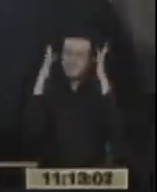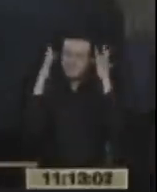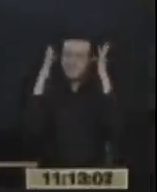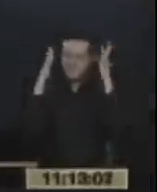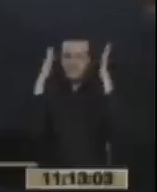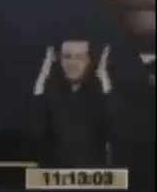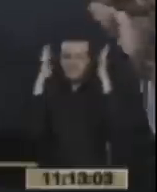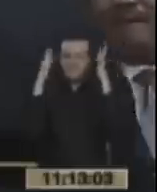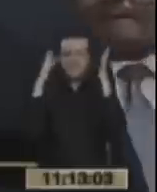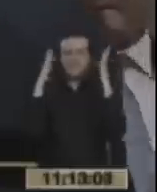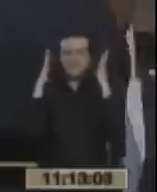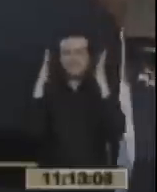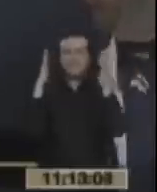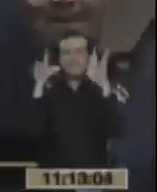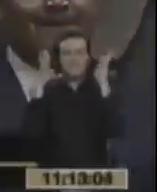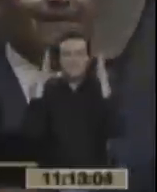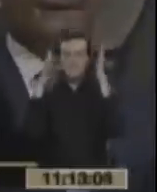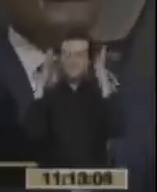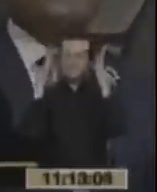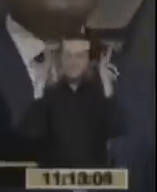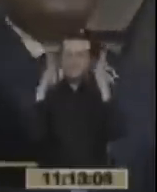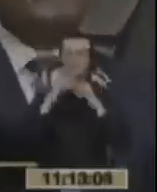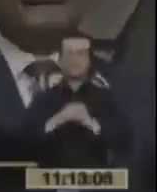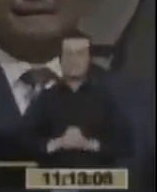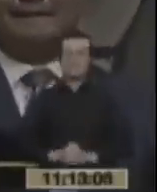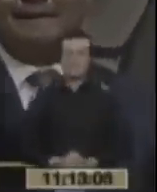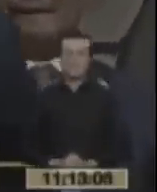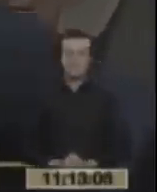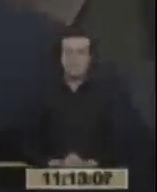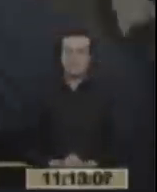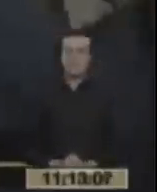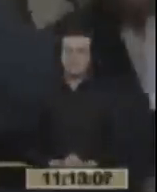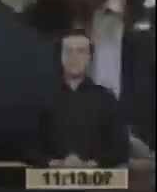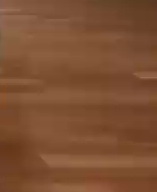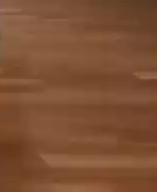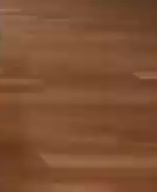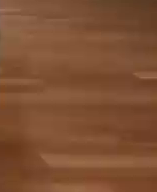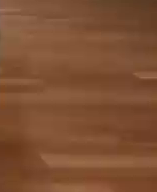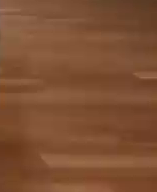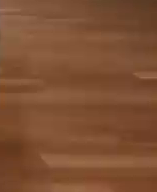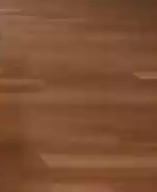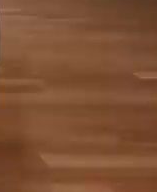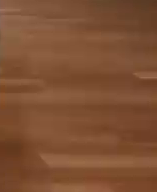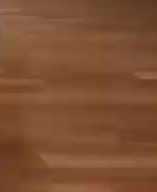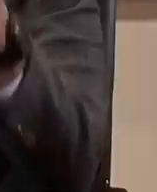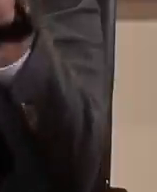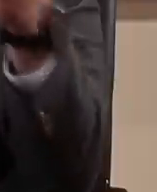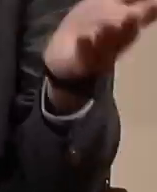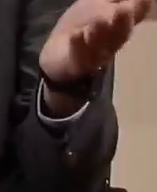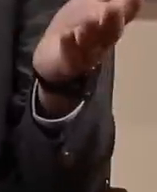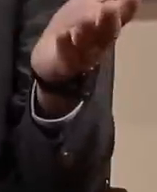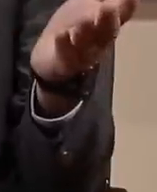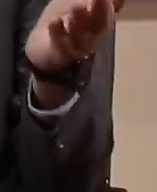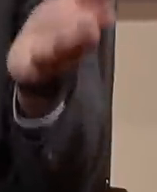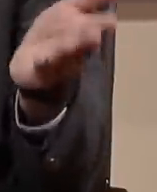de comunicación. Y mientras exista eso, no habrá verdadera democracia. Porque para que haya democracia, haber información, haber verdad. Y los guardianes